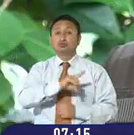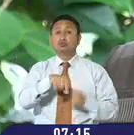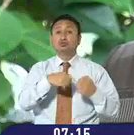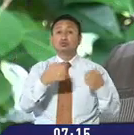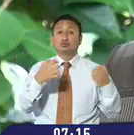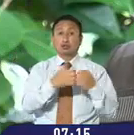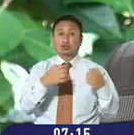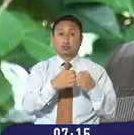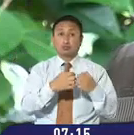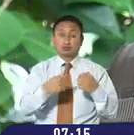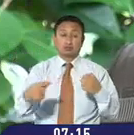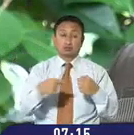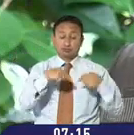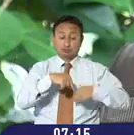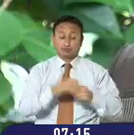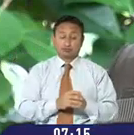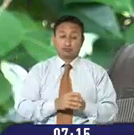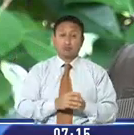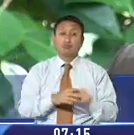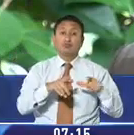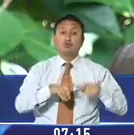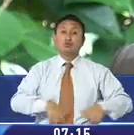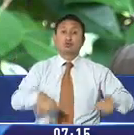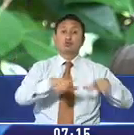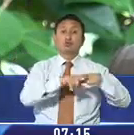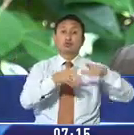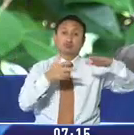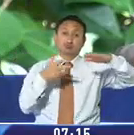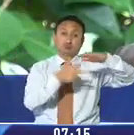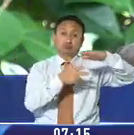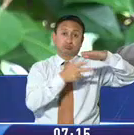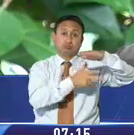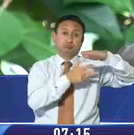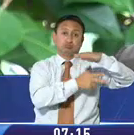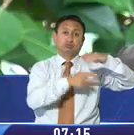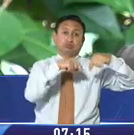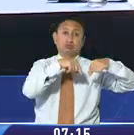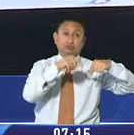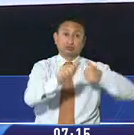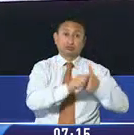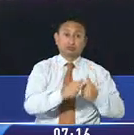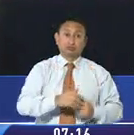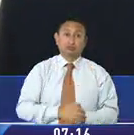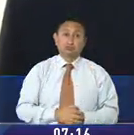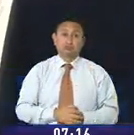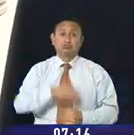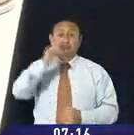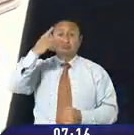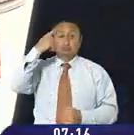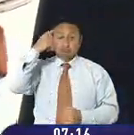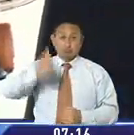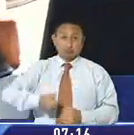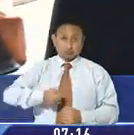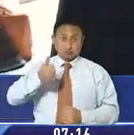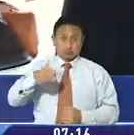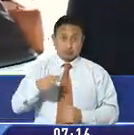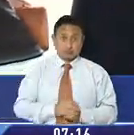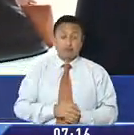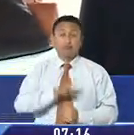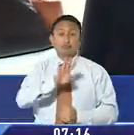material a un centro de acopio aquí en el sector. Desde el gobierno se señala que se decomisaron